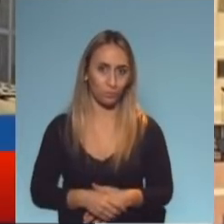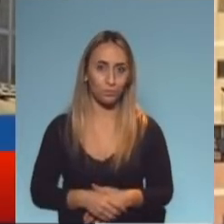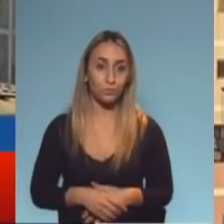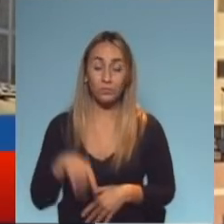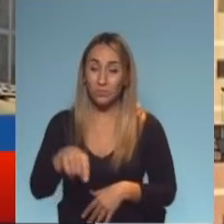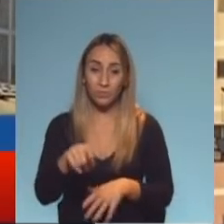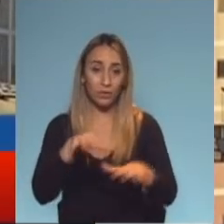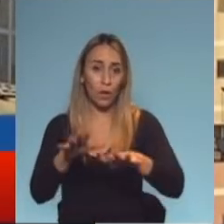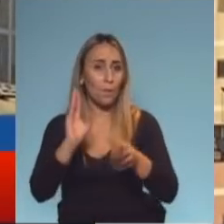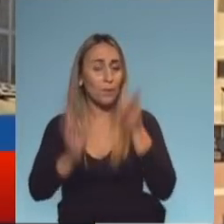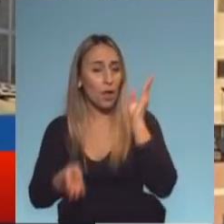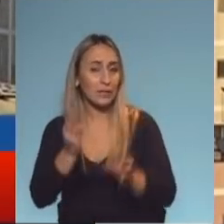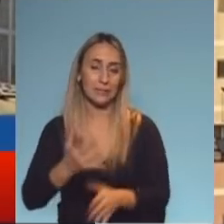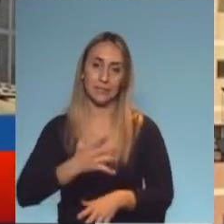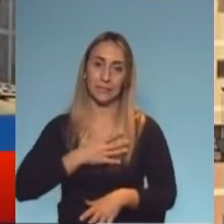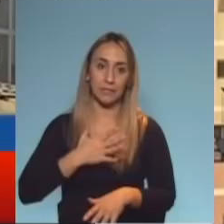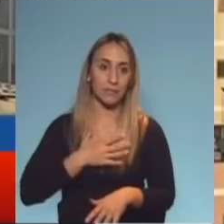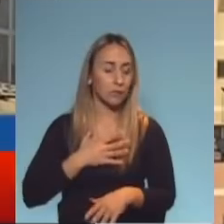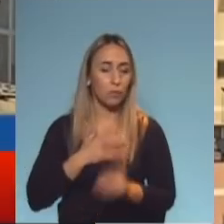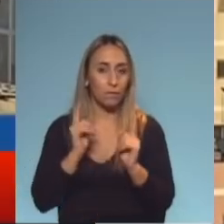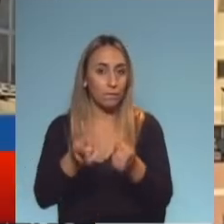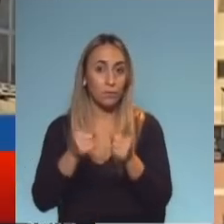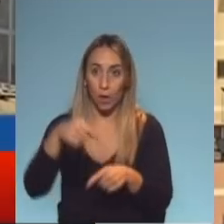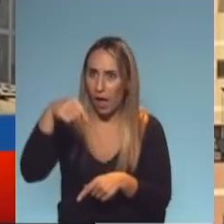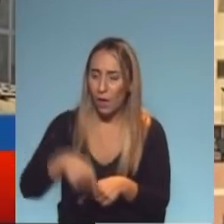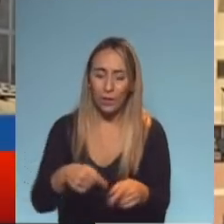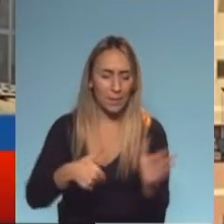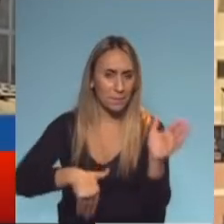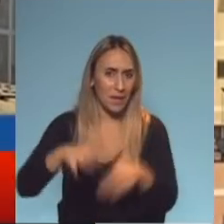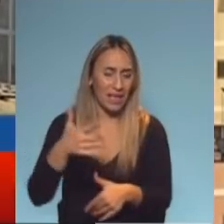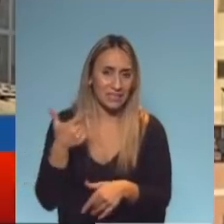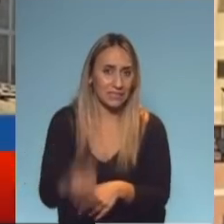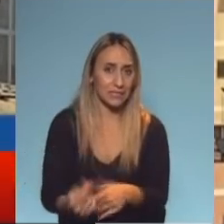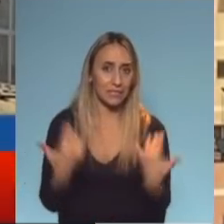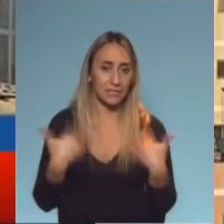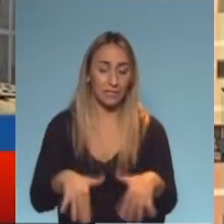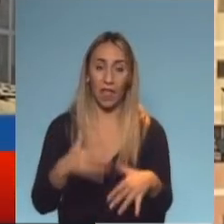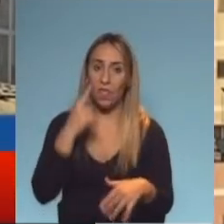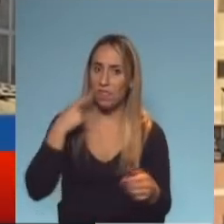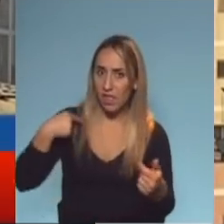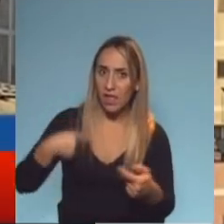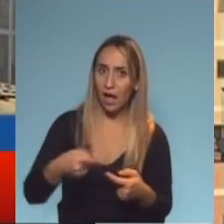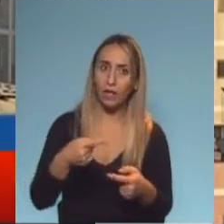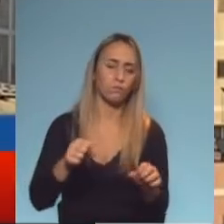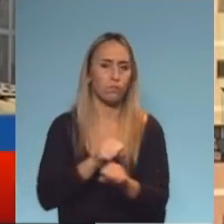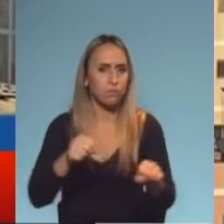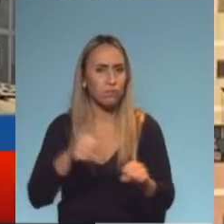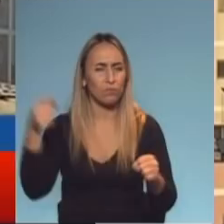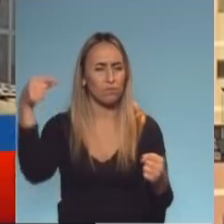que lamentablemente es una constante, pero que se ha intensificado tanto en los últimos días que